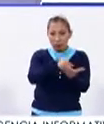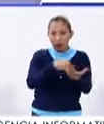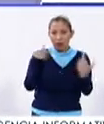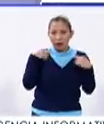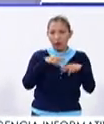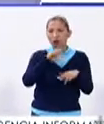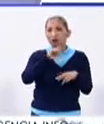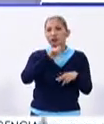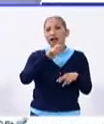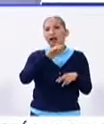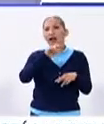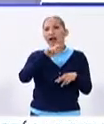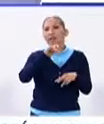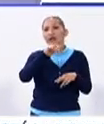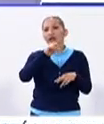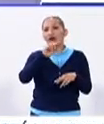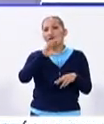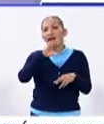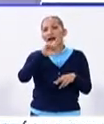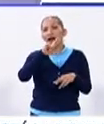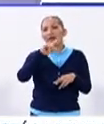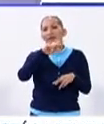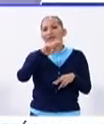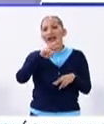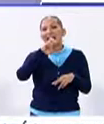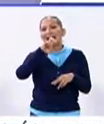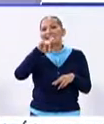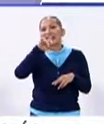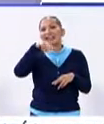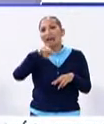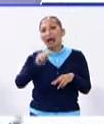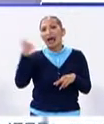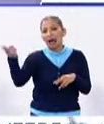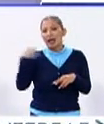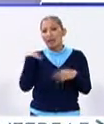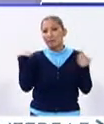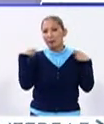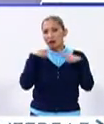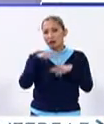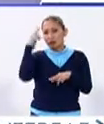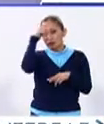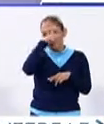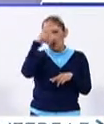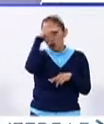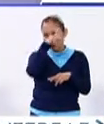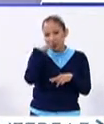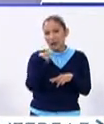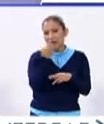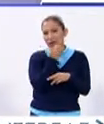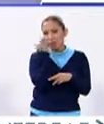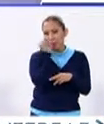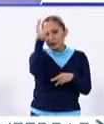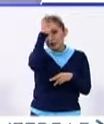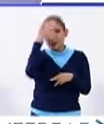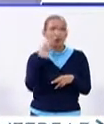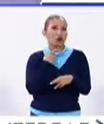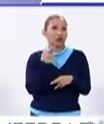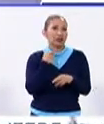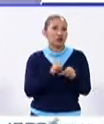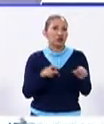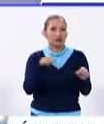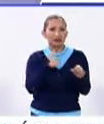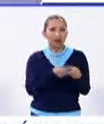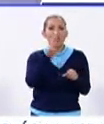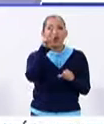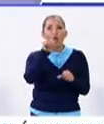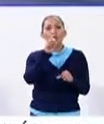estudio el maestro Óscar Alberto Clavellina López. Él es académico de la Facultad de Psicología, de la Facultad de Ciencias Políticas y